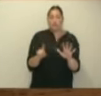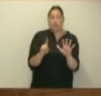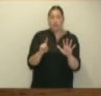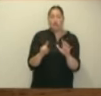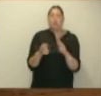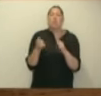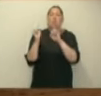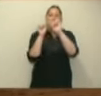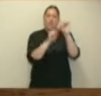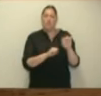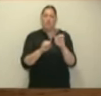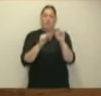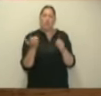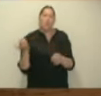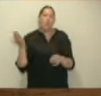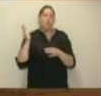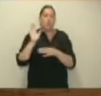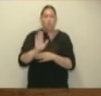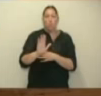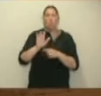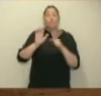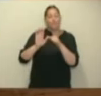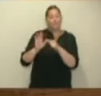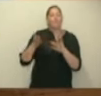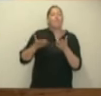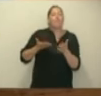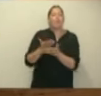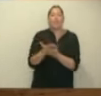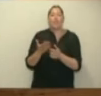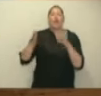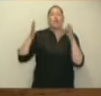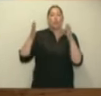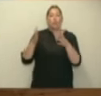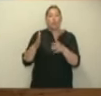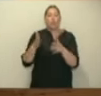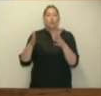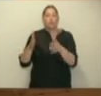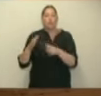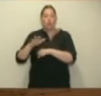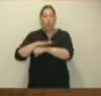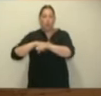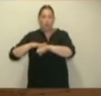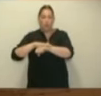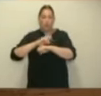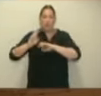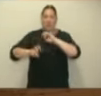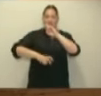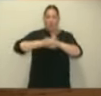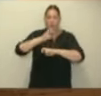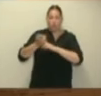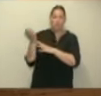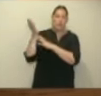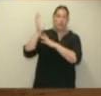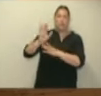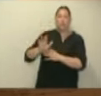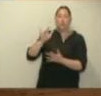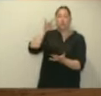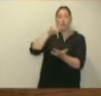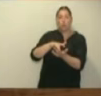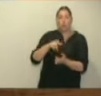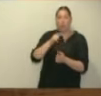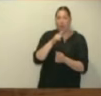en esta Cámara en la que precisamente se instaba al Consejo de Gobierno a presentar esta misma reforma antes de que finalizase el